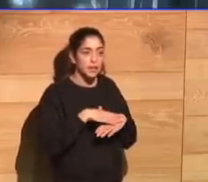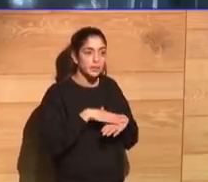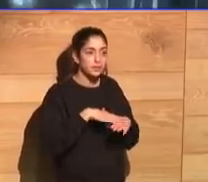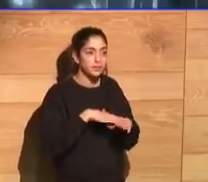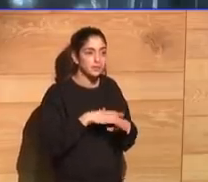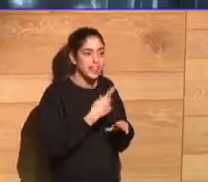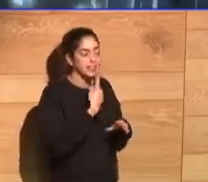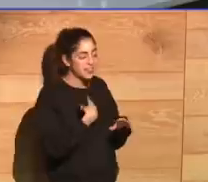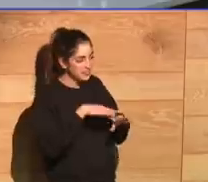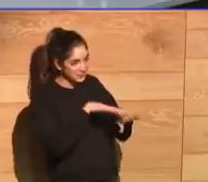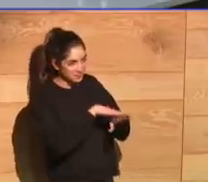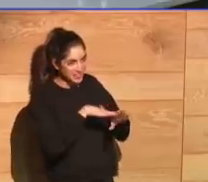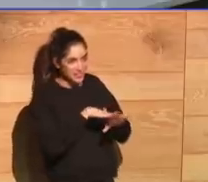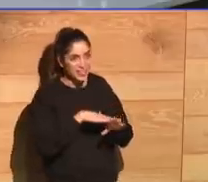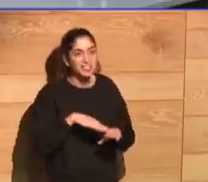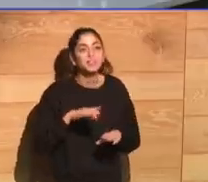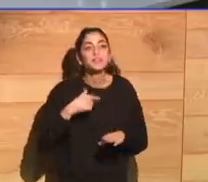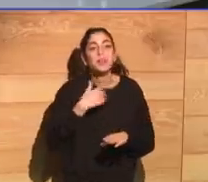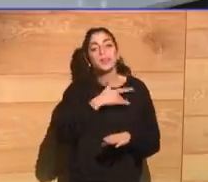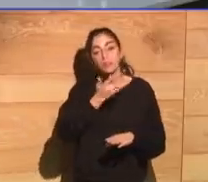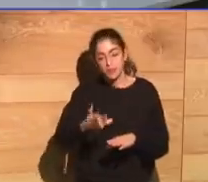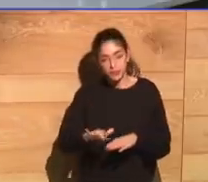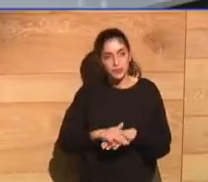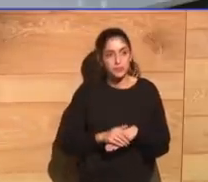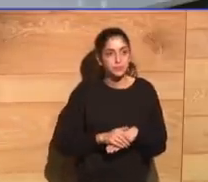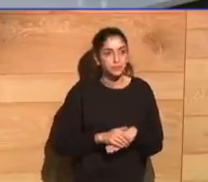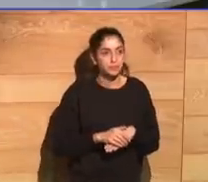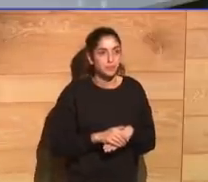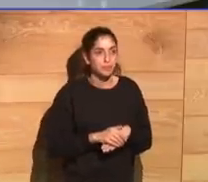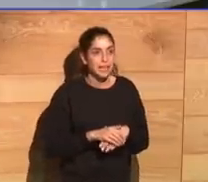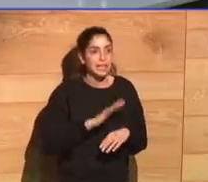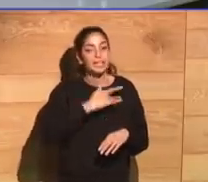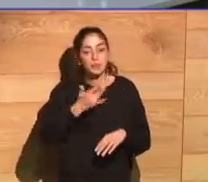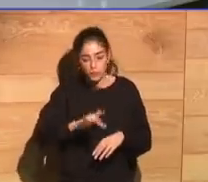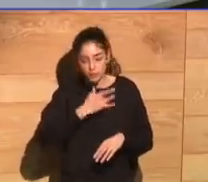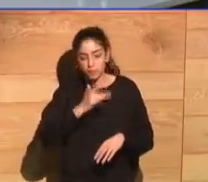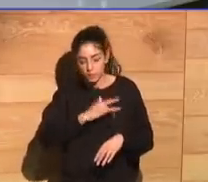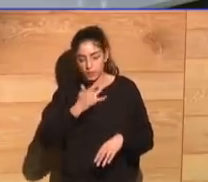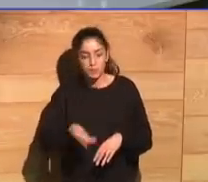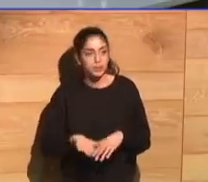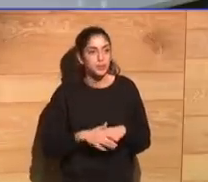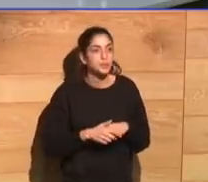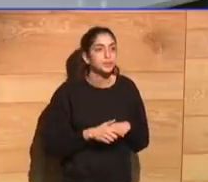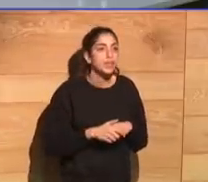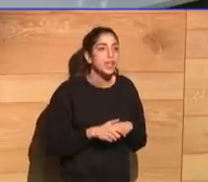que me perdonas, Juan. Te perdono, Rodrigo. Tres veces, perdóname. Te perdono, Rodrigo. Él